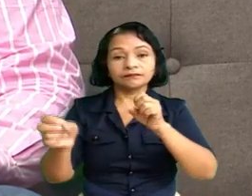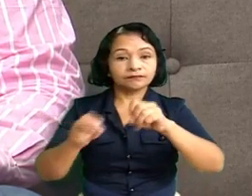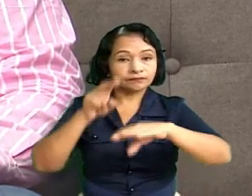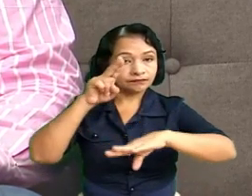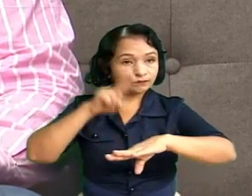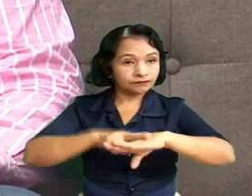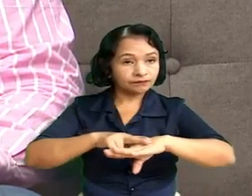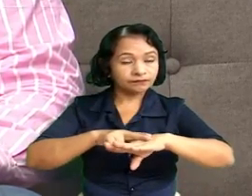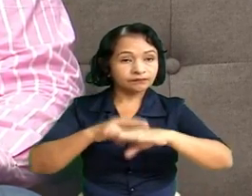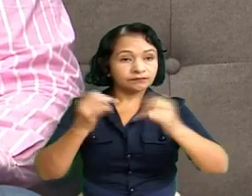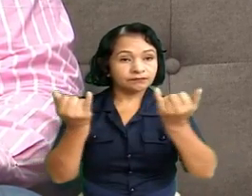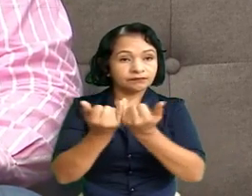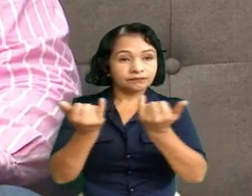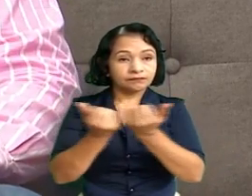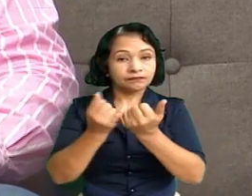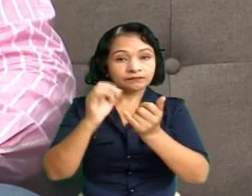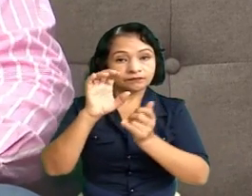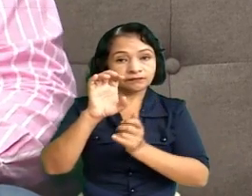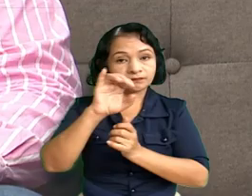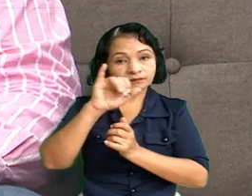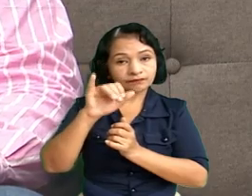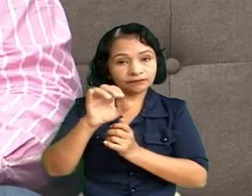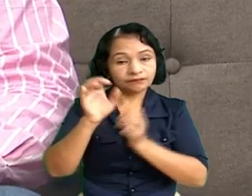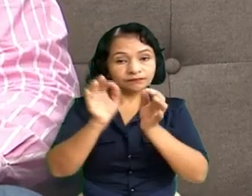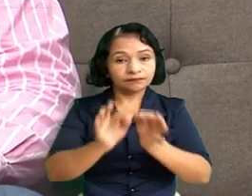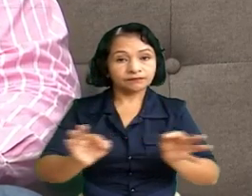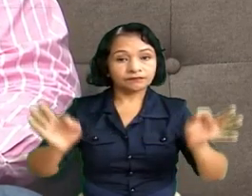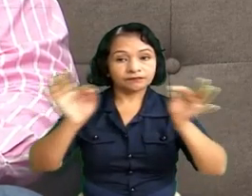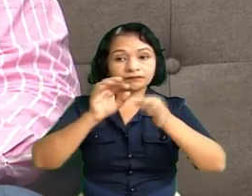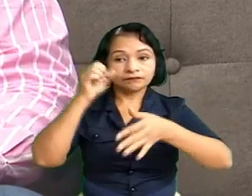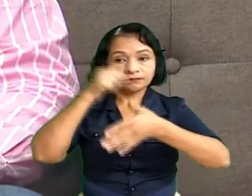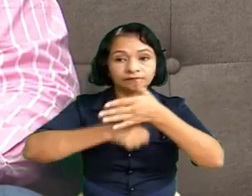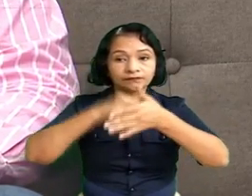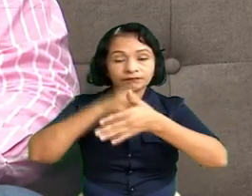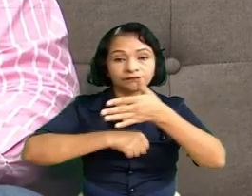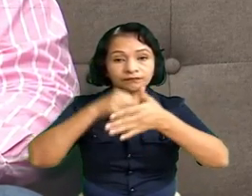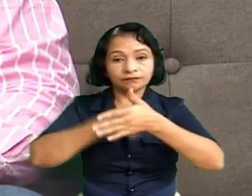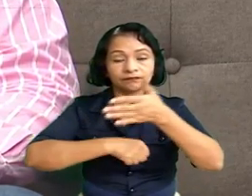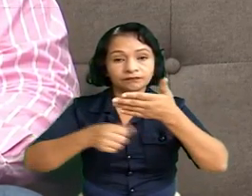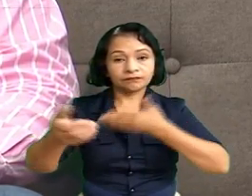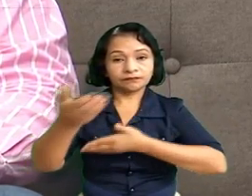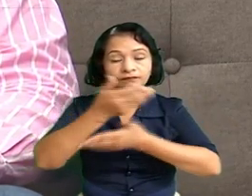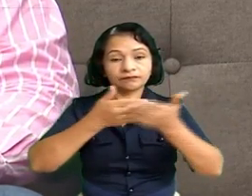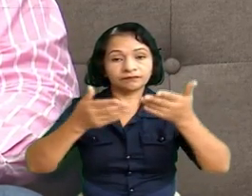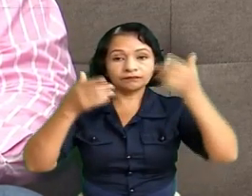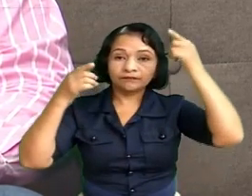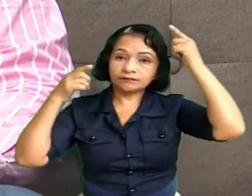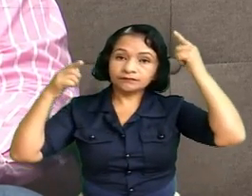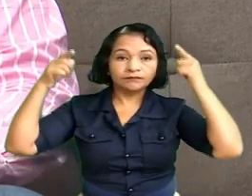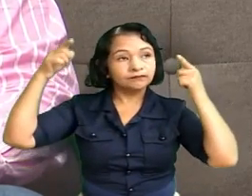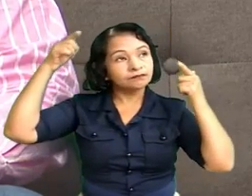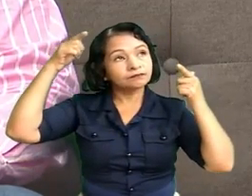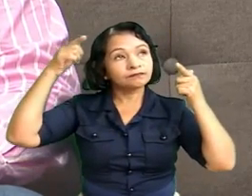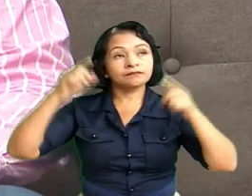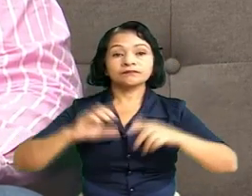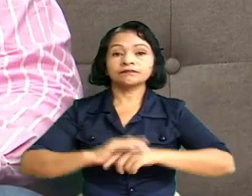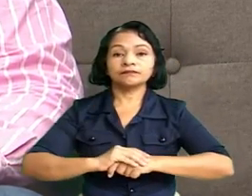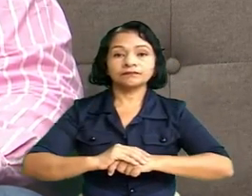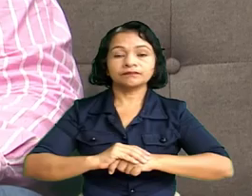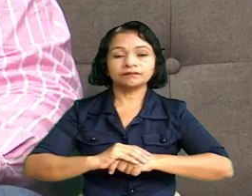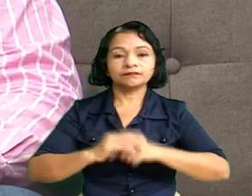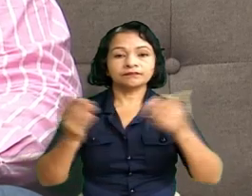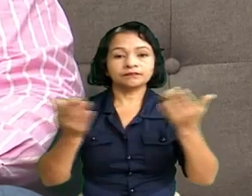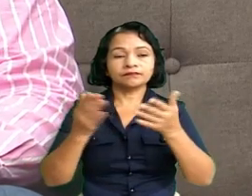y también un eje muy importante dentro de la lucha antiinterventora del general Augusto C. Sandino. Pues